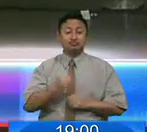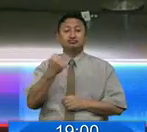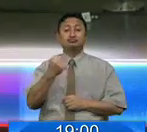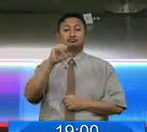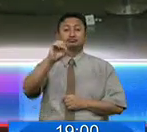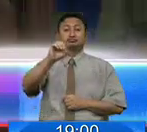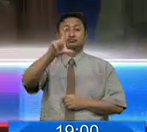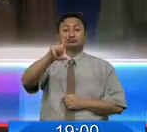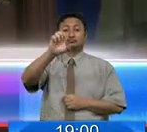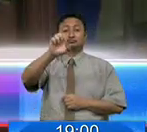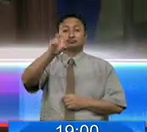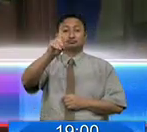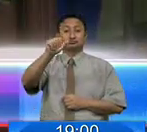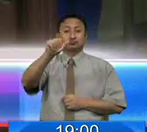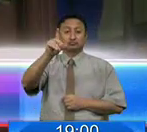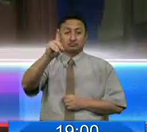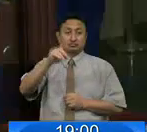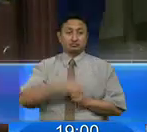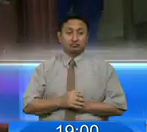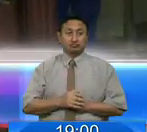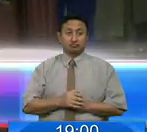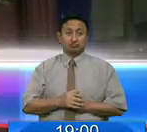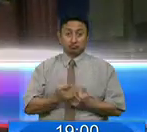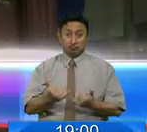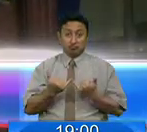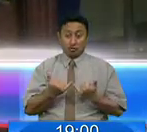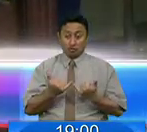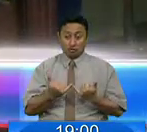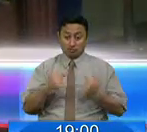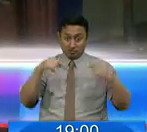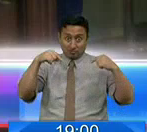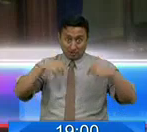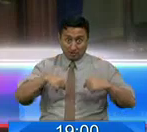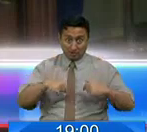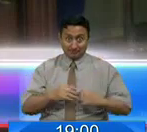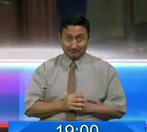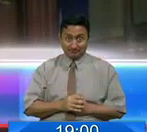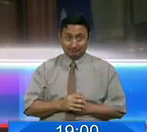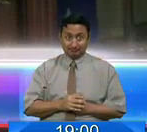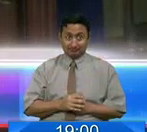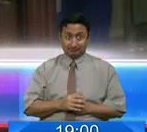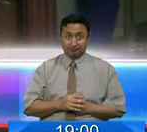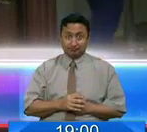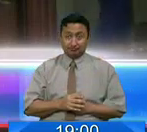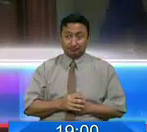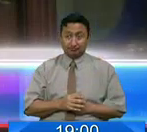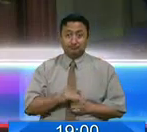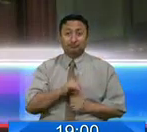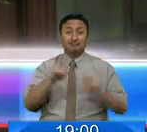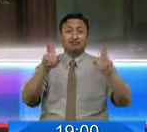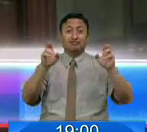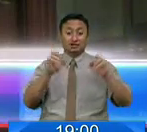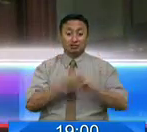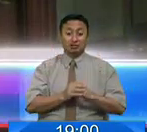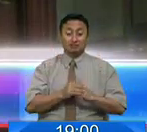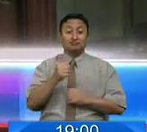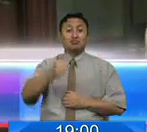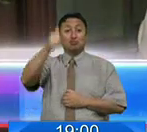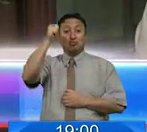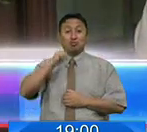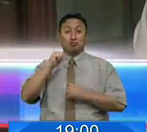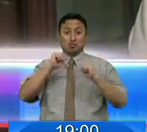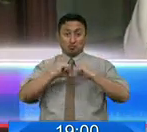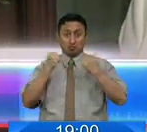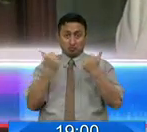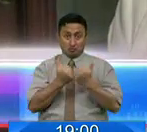revolución ciudadana yo creo que a estas alturas tal como están las circunstancias en lo que hizo el día de ayer la